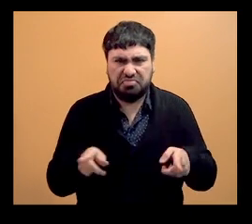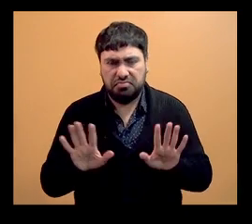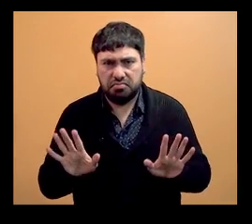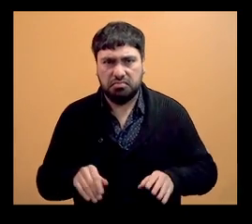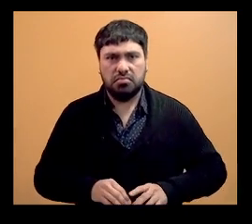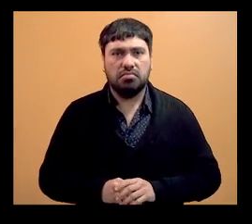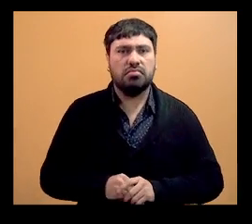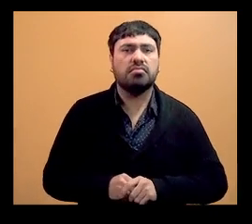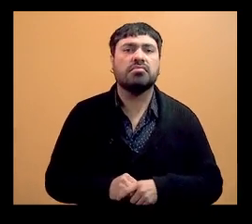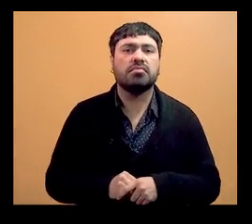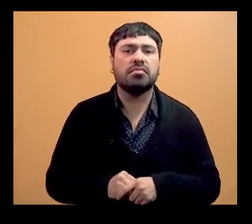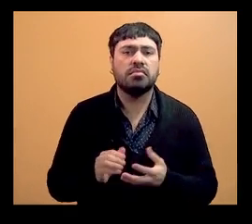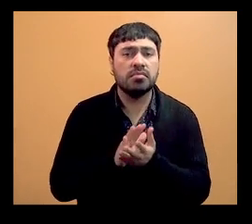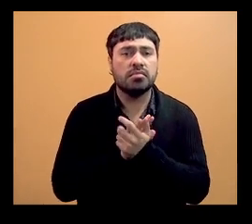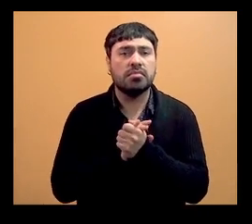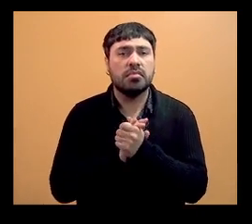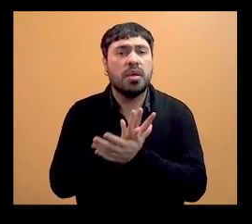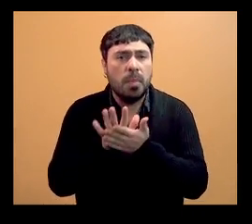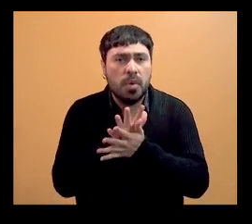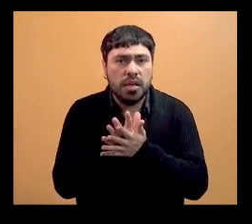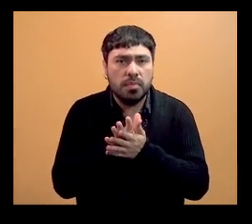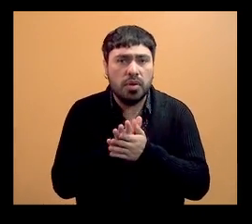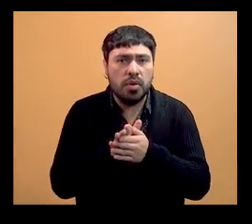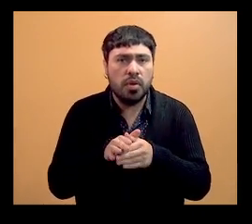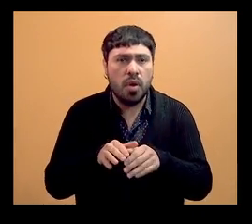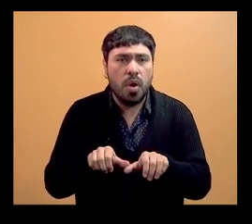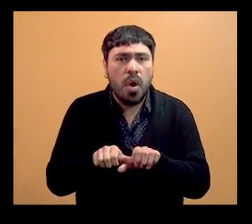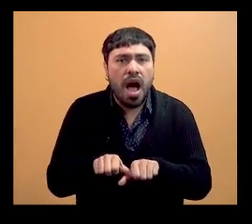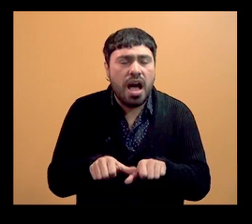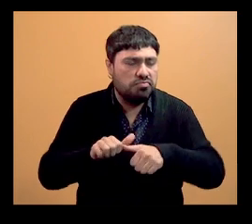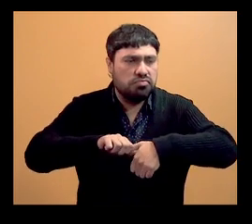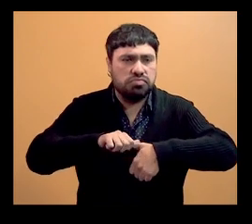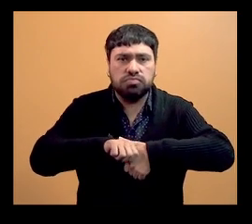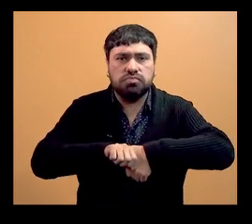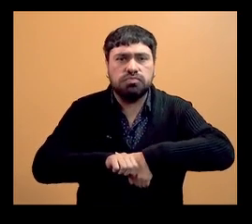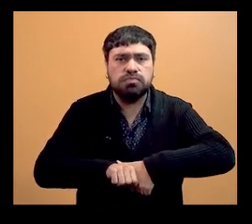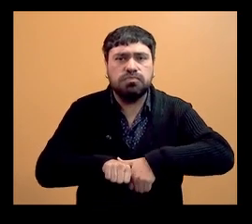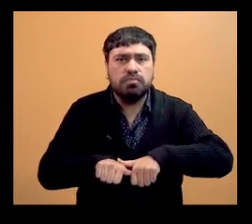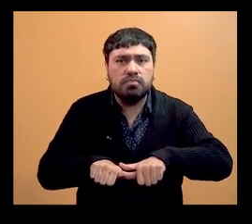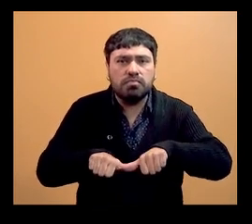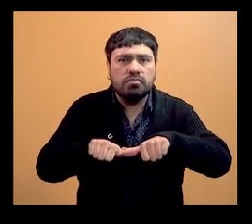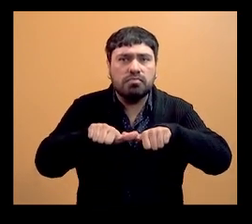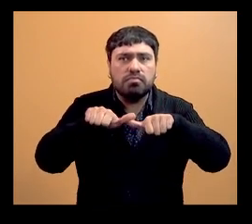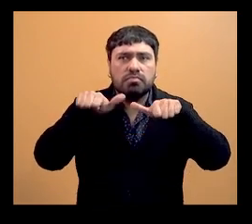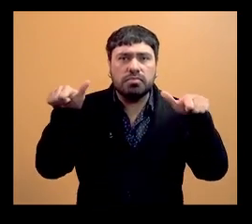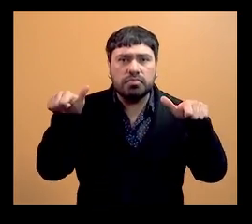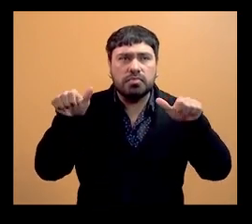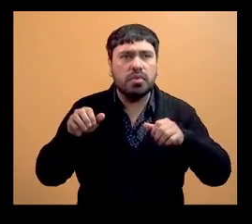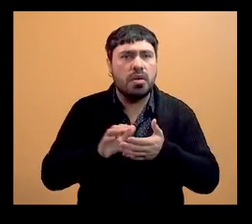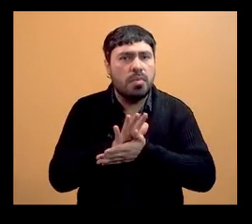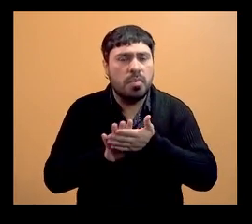la Luna, Yuri Gagarin, al primer satélite, el Sputnik, por supuesto, antes que todo esto incluso. y que lo iba a mencionar en un momento más. Así